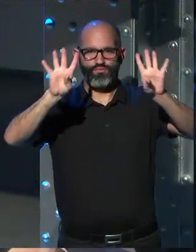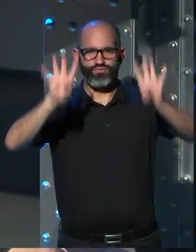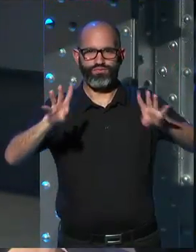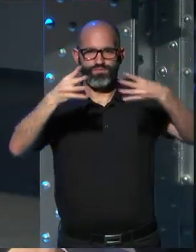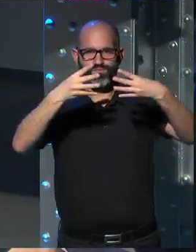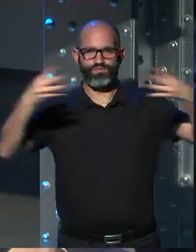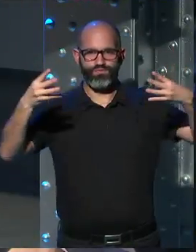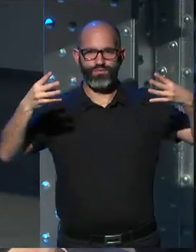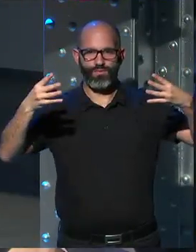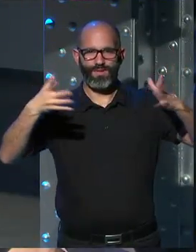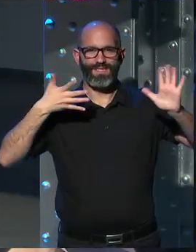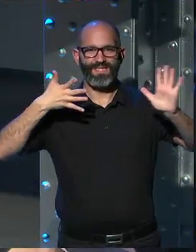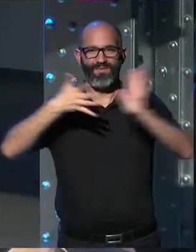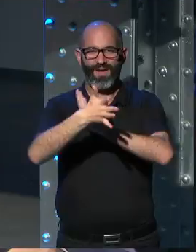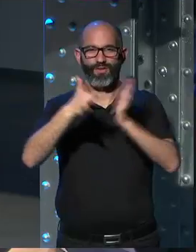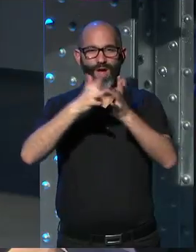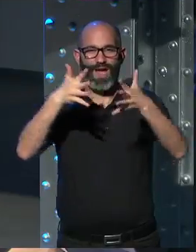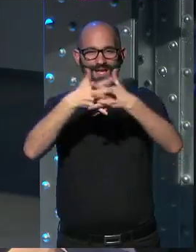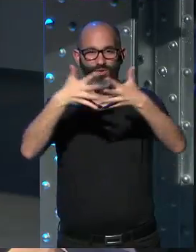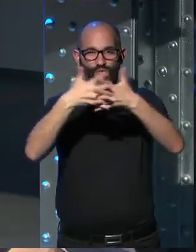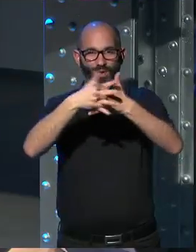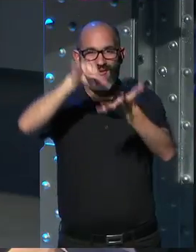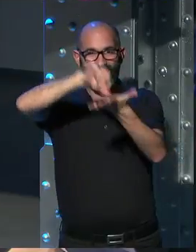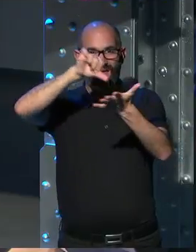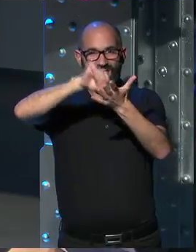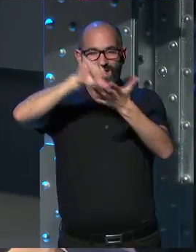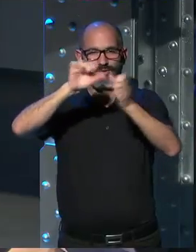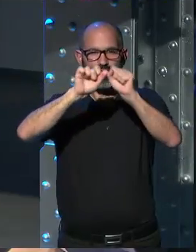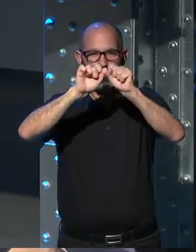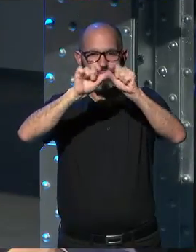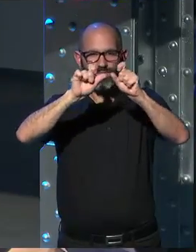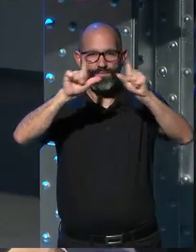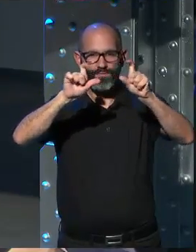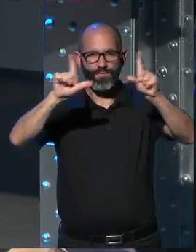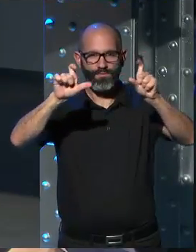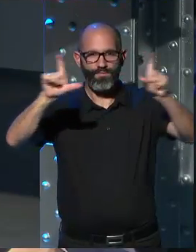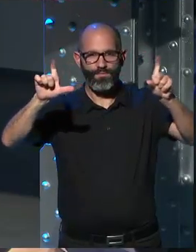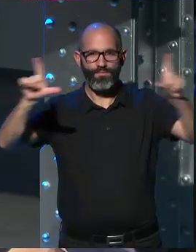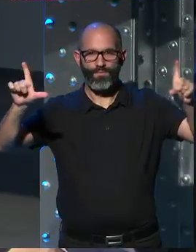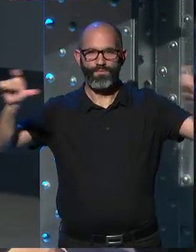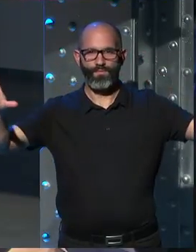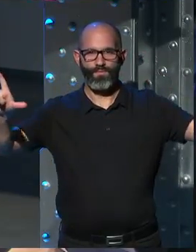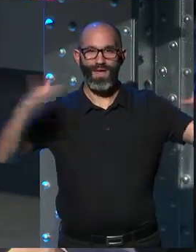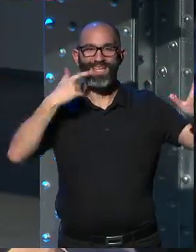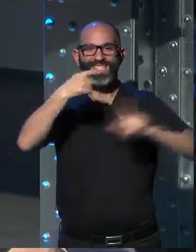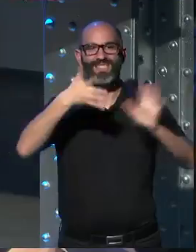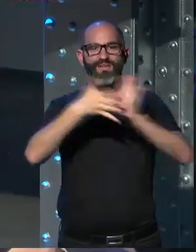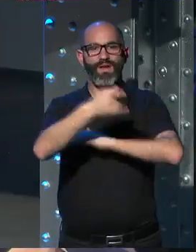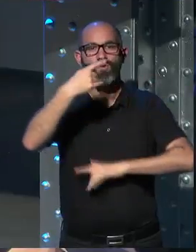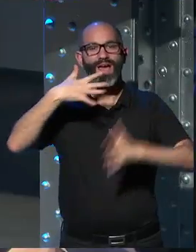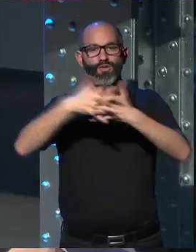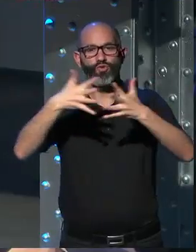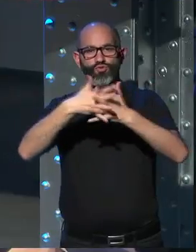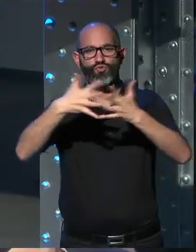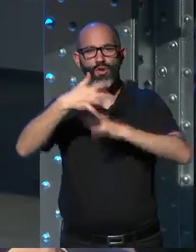se extiende hacia los lados y se pierde la irregularidad. Esta es una estructura impuesta por nuestro